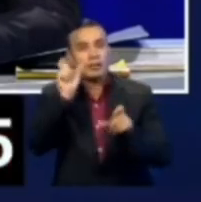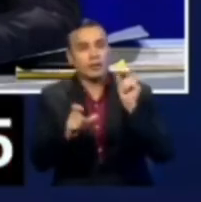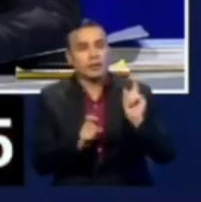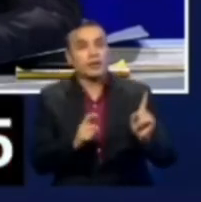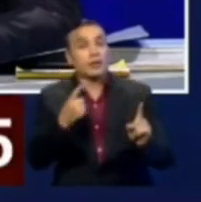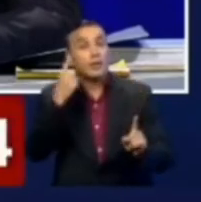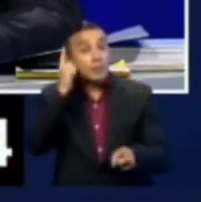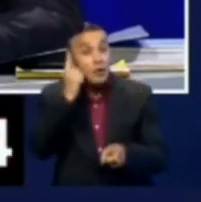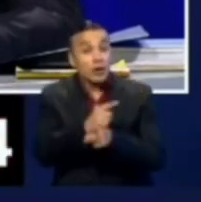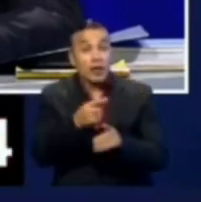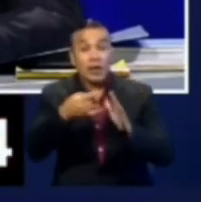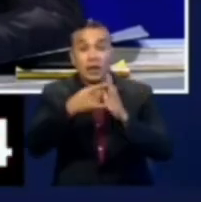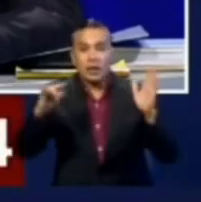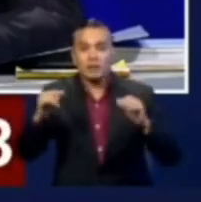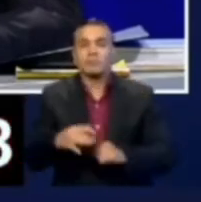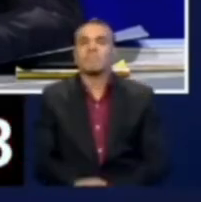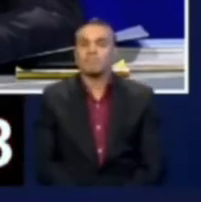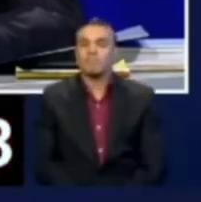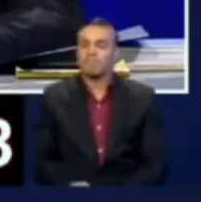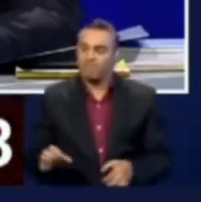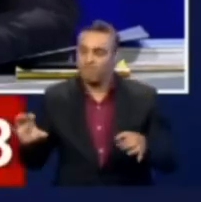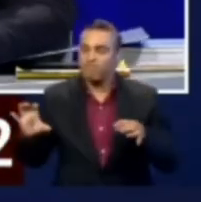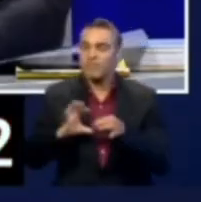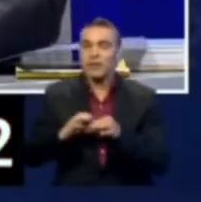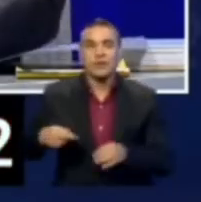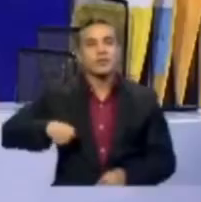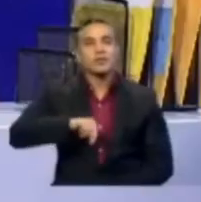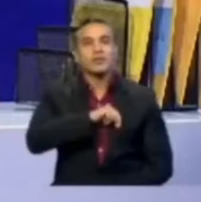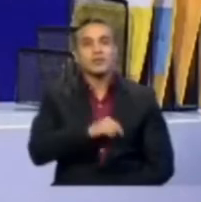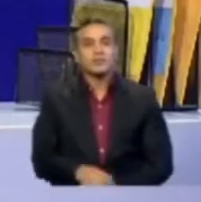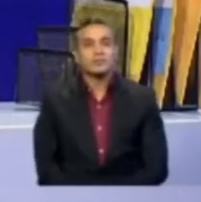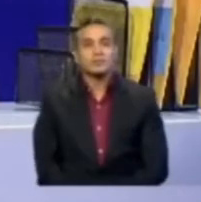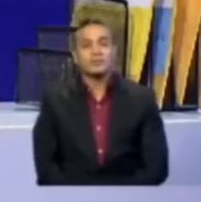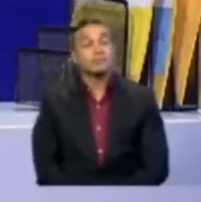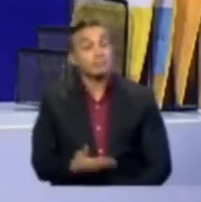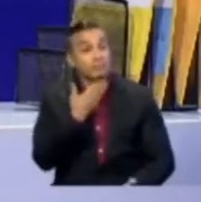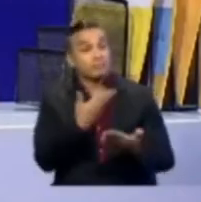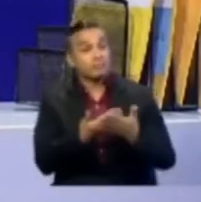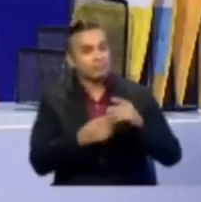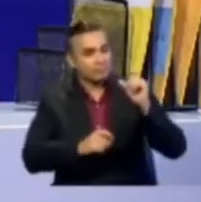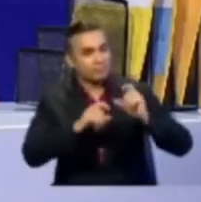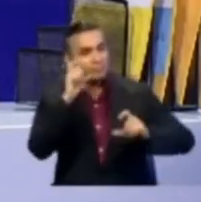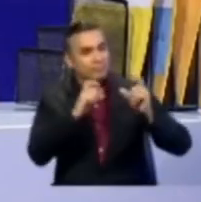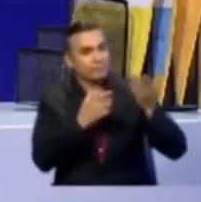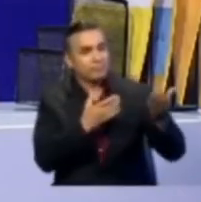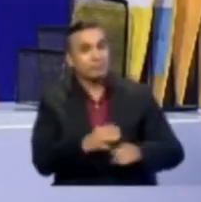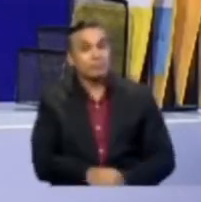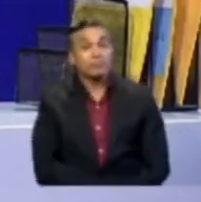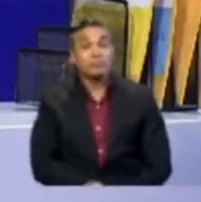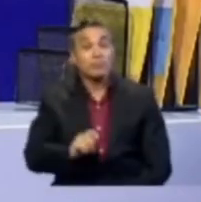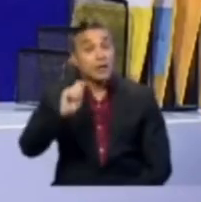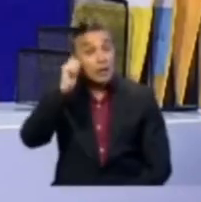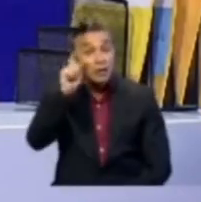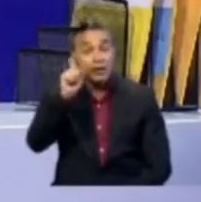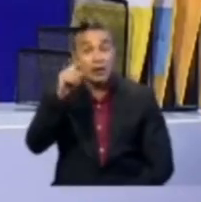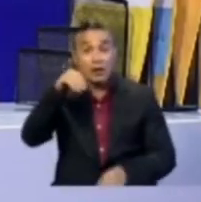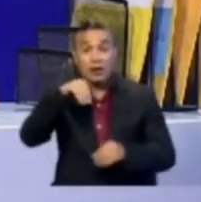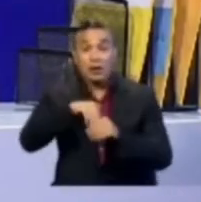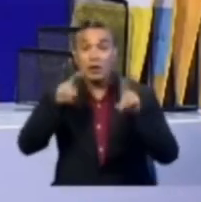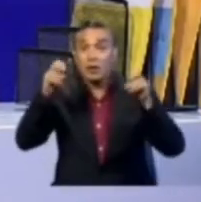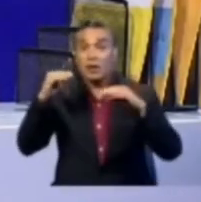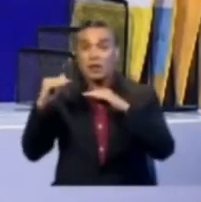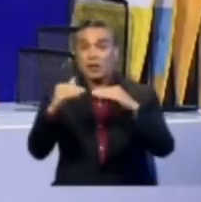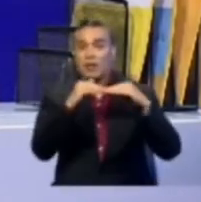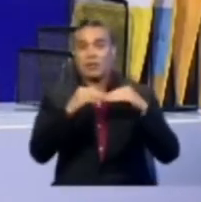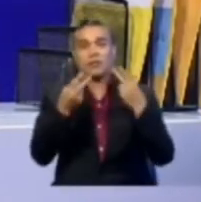y para eso la tecnología será nuestra gran aliada. Gracias, candidato Arauz. Recordamos que estamos dentro del eje